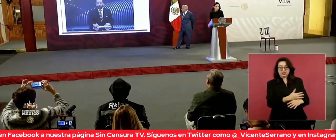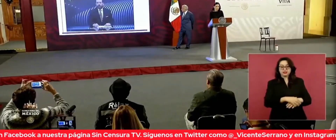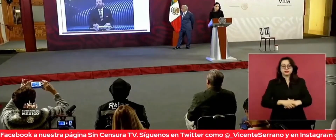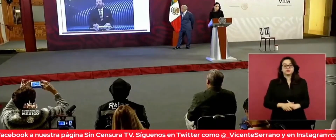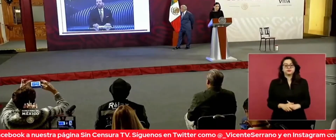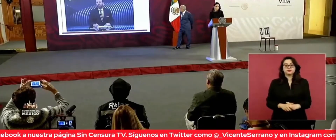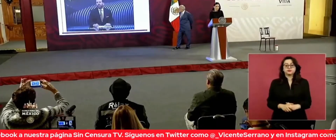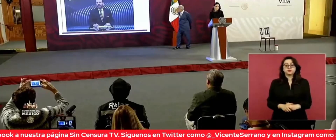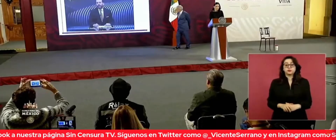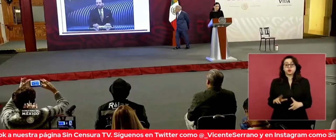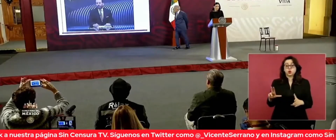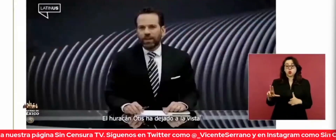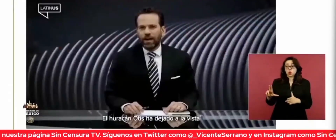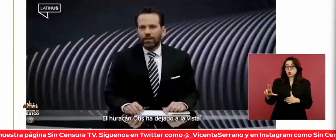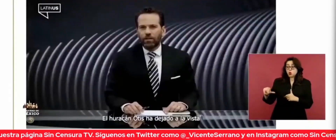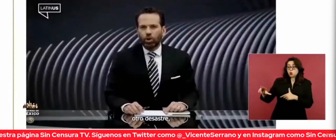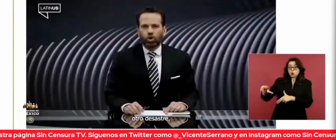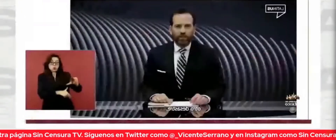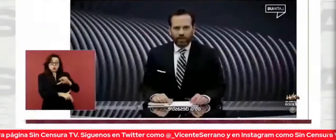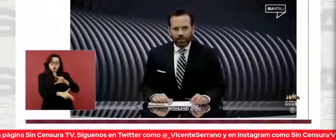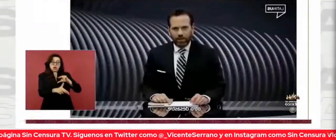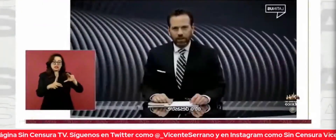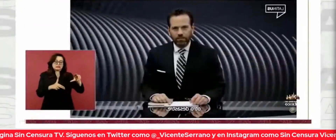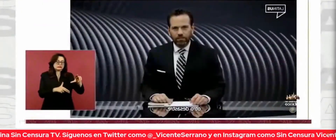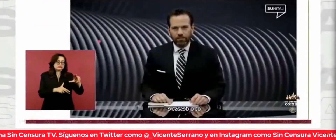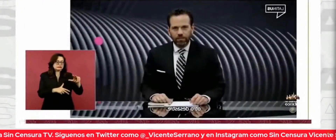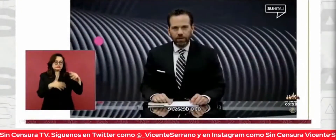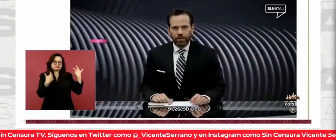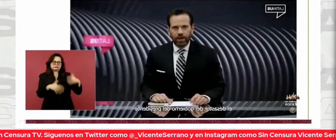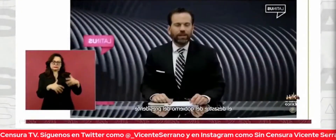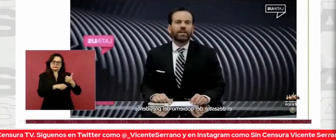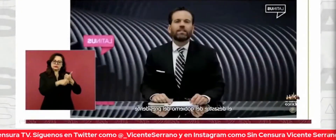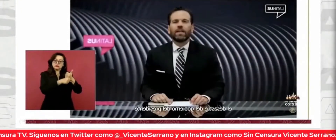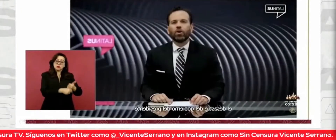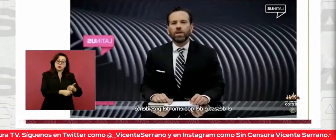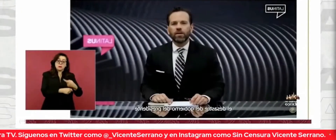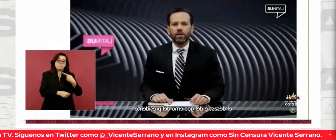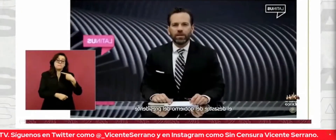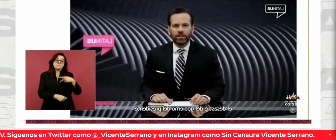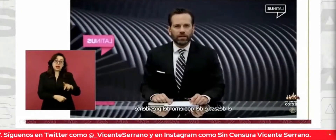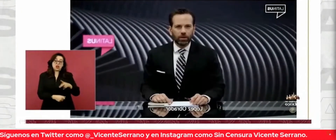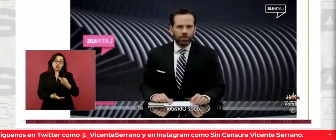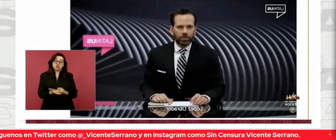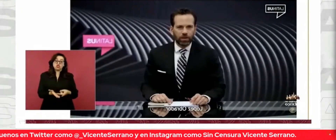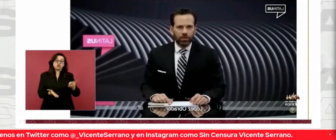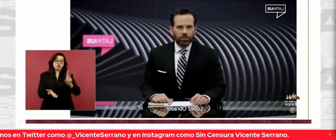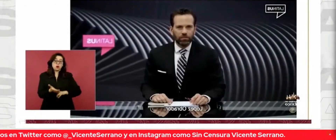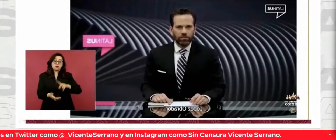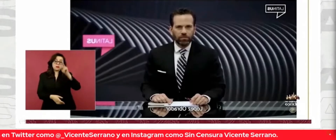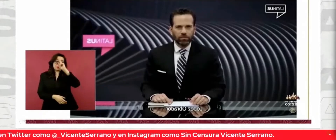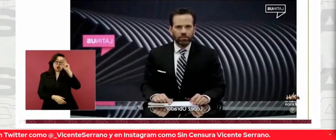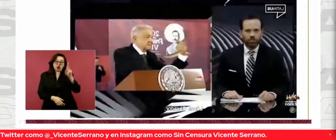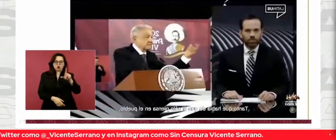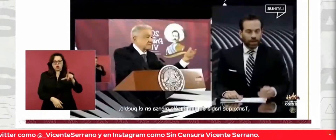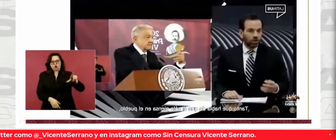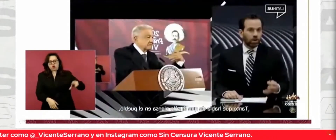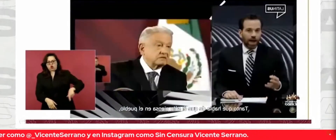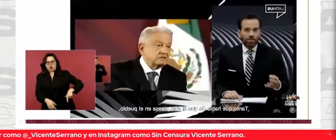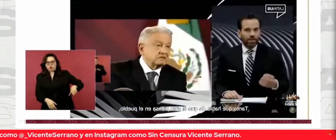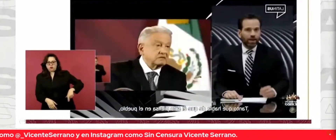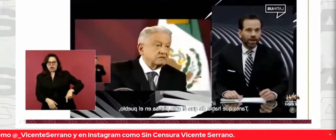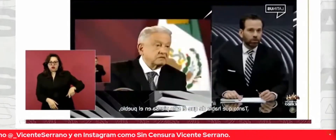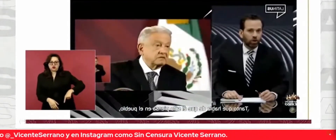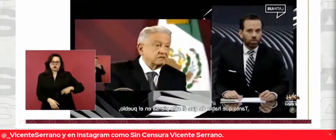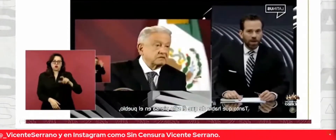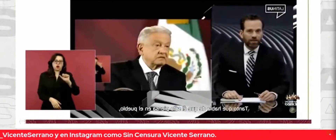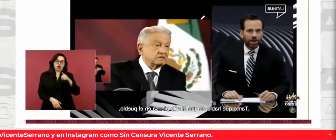El huracán noticia ha dejado a la vista otro desastre, el desastre del gobierno del presidente López Obrador. Tanto que